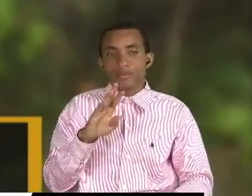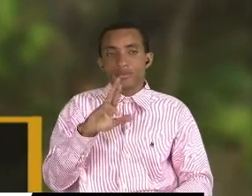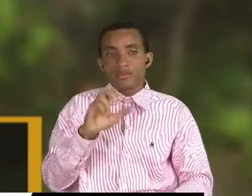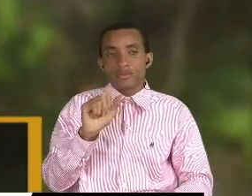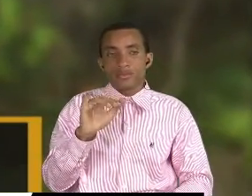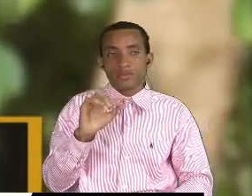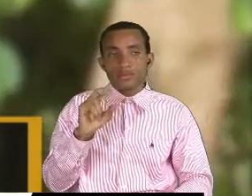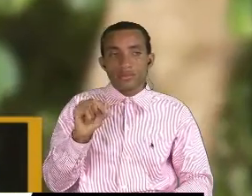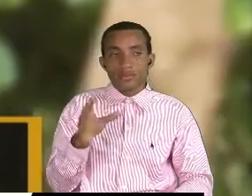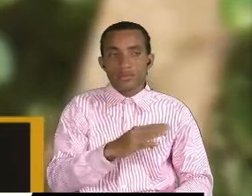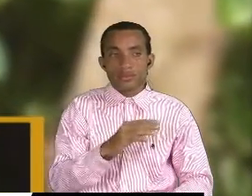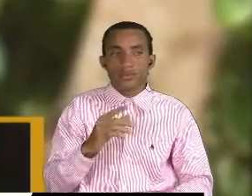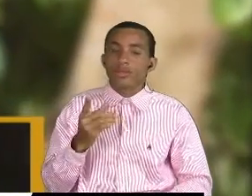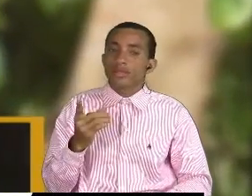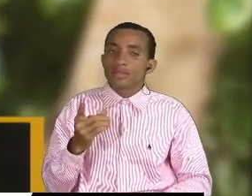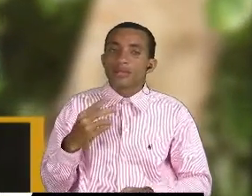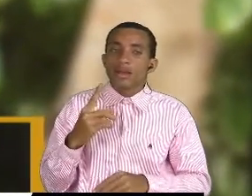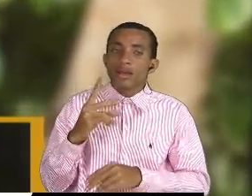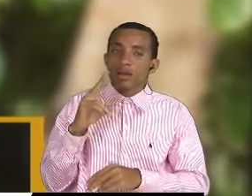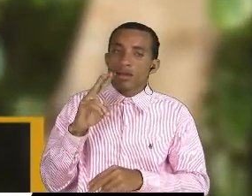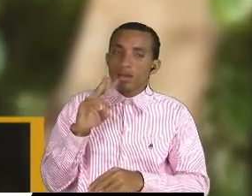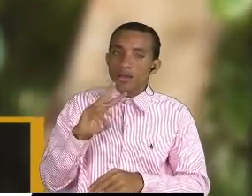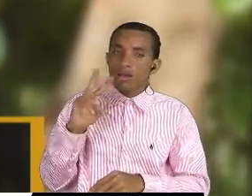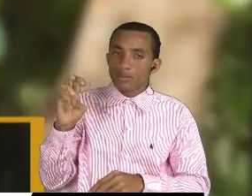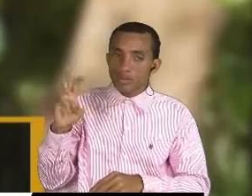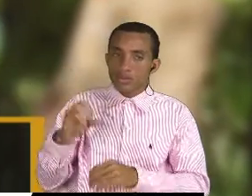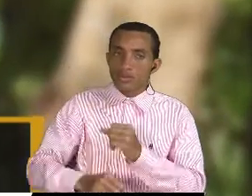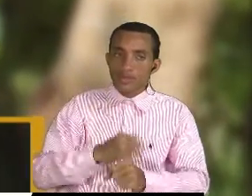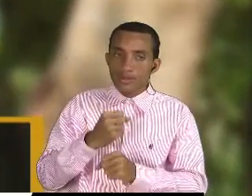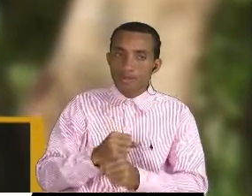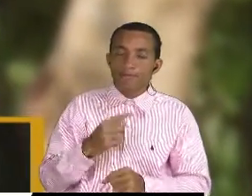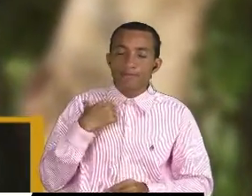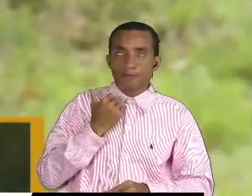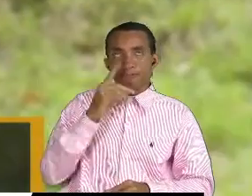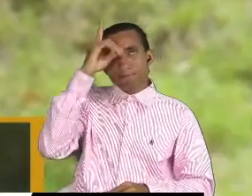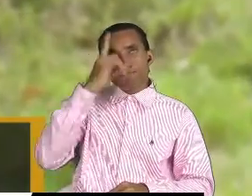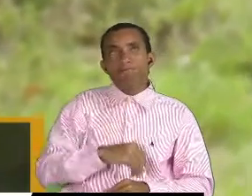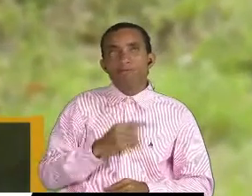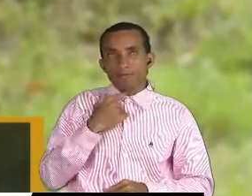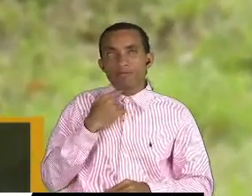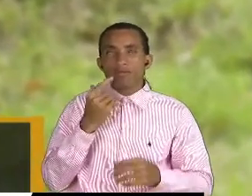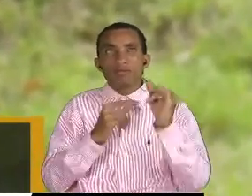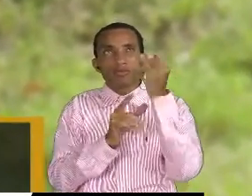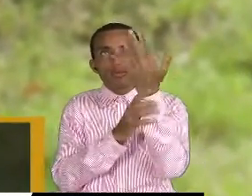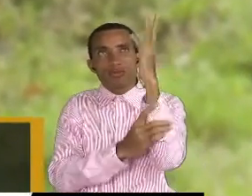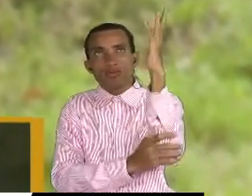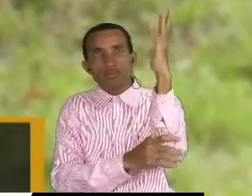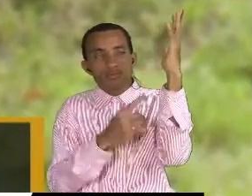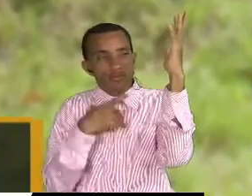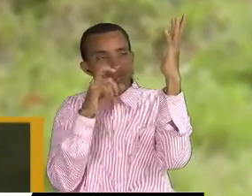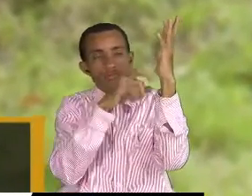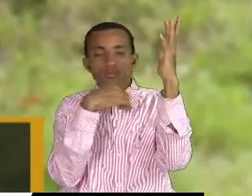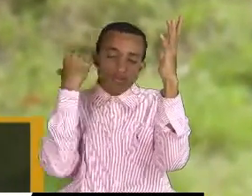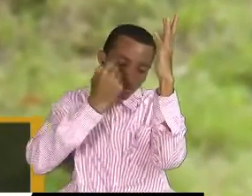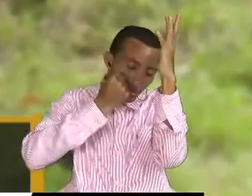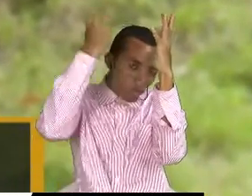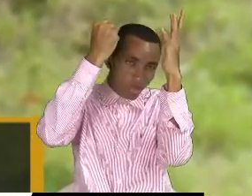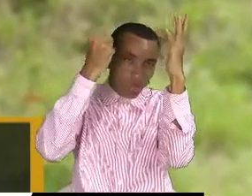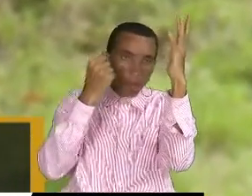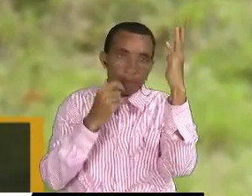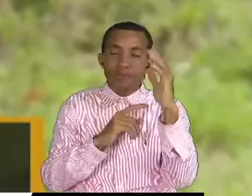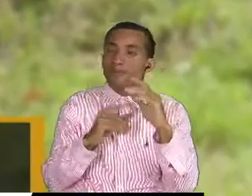Restrepo, de 28 años. La víctima tomó la fatal decisión de colgarse de ese árbol de algarrobo. Algunos habitantes de la zona los tomó